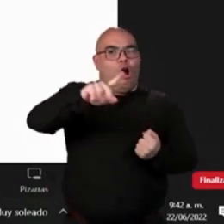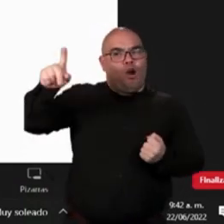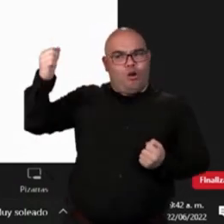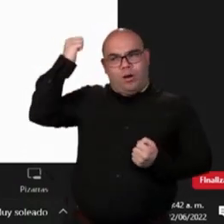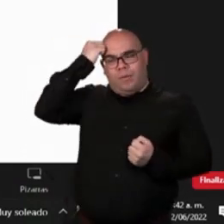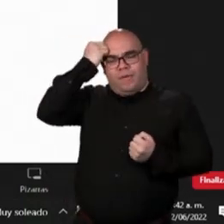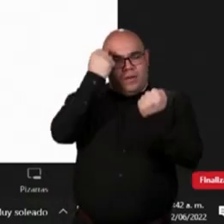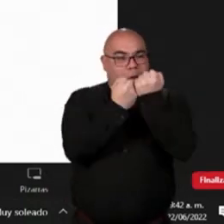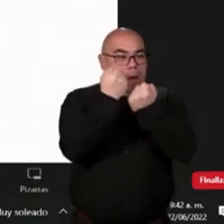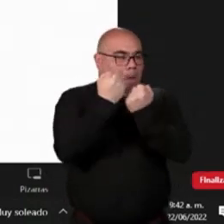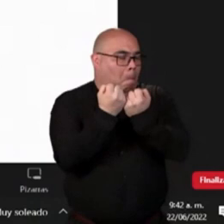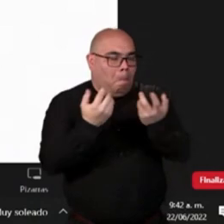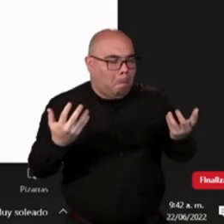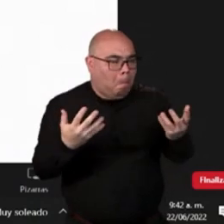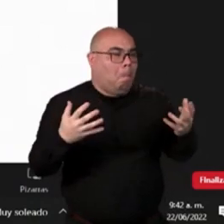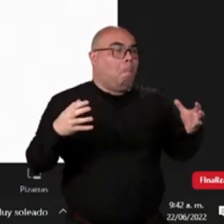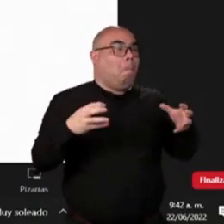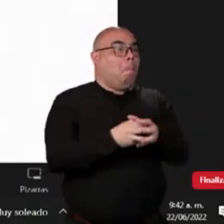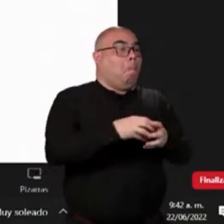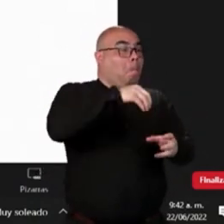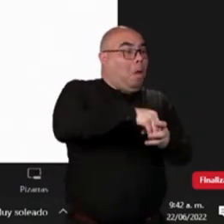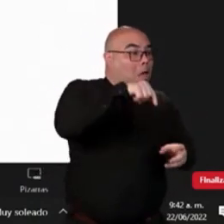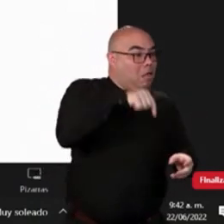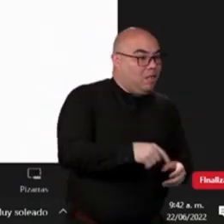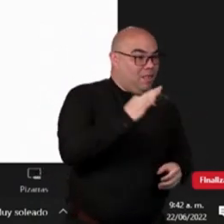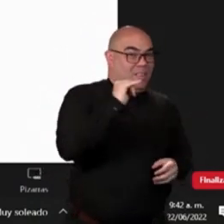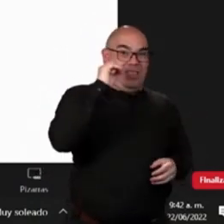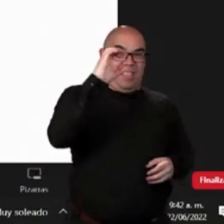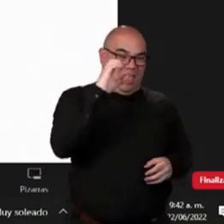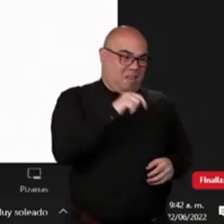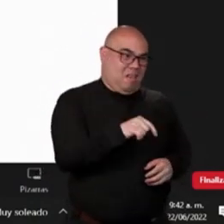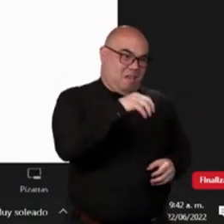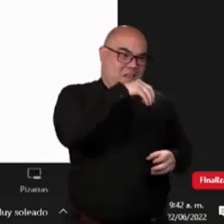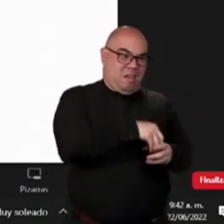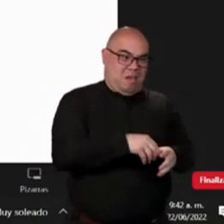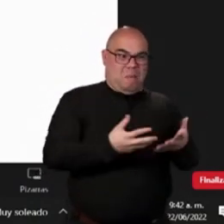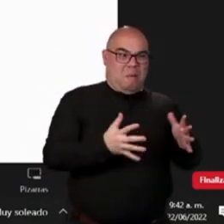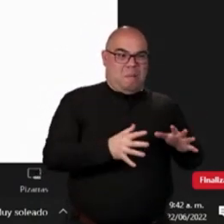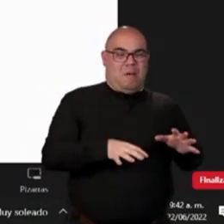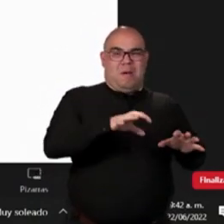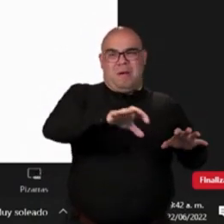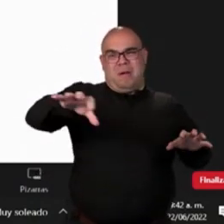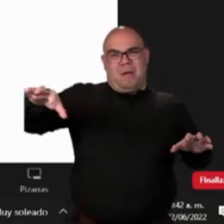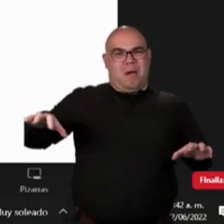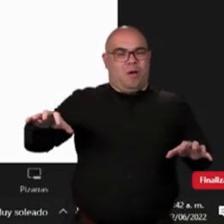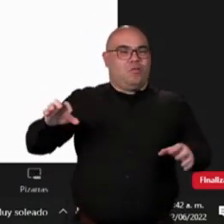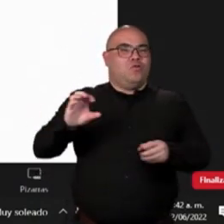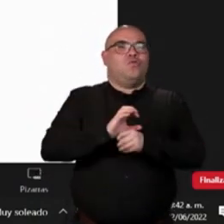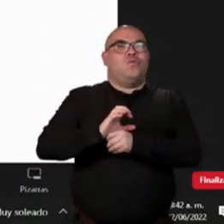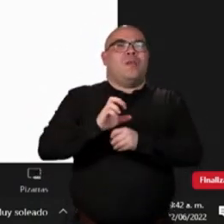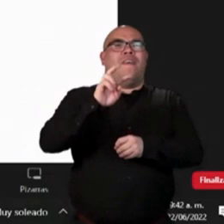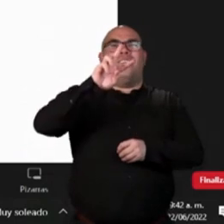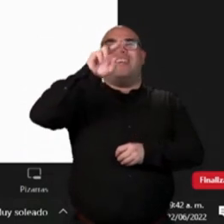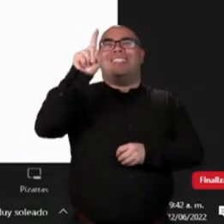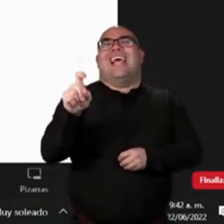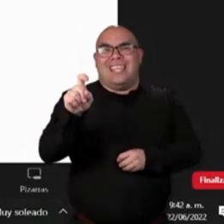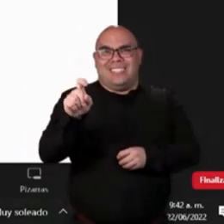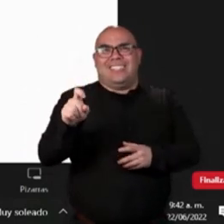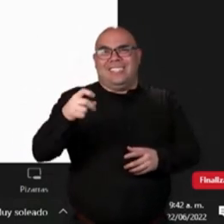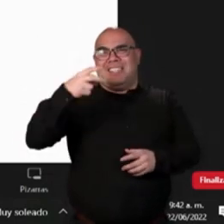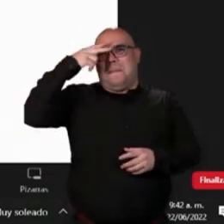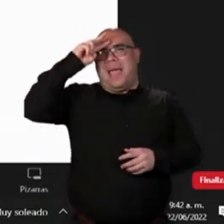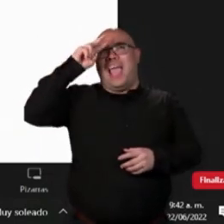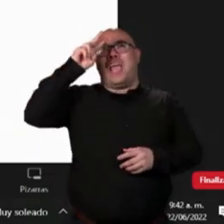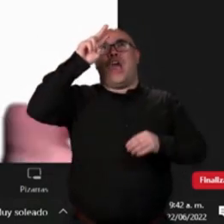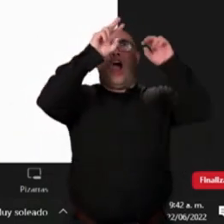que pueden ser o no del mismo campus. En el TEC tenemos campus en 26 ciudades en México, y les ofrecemos